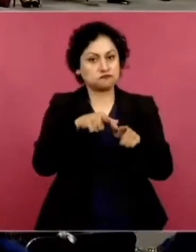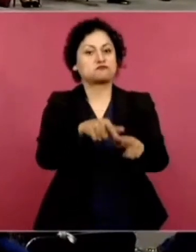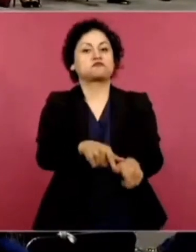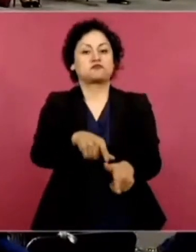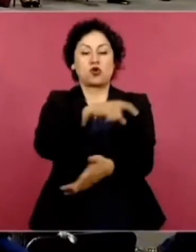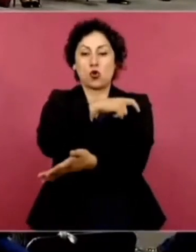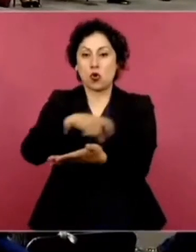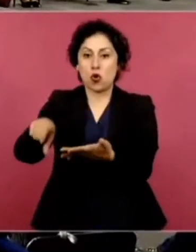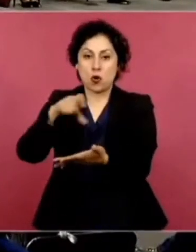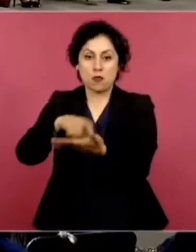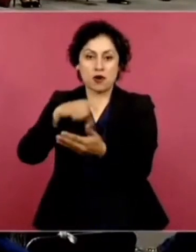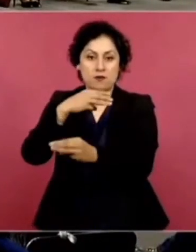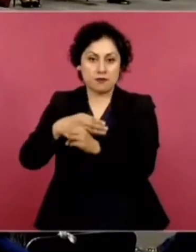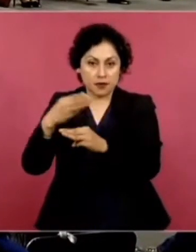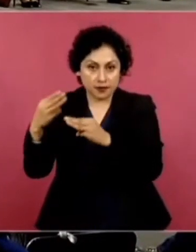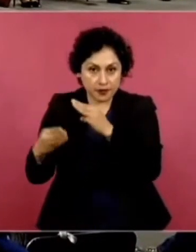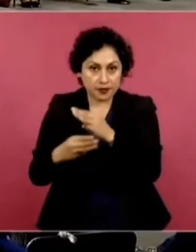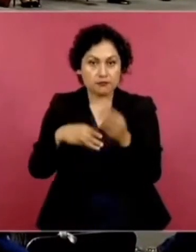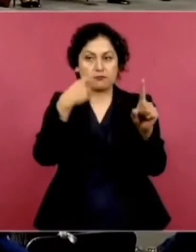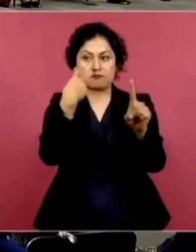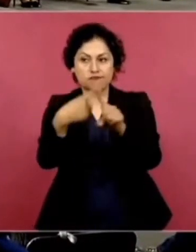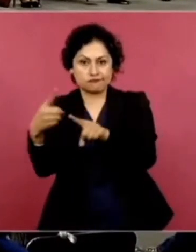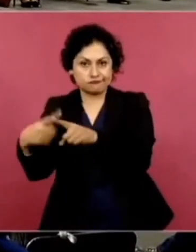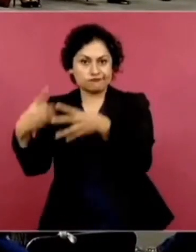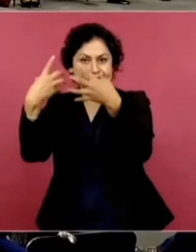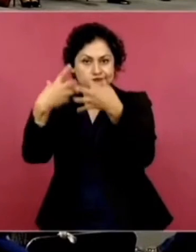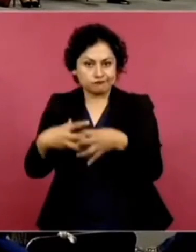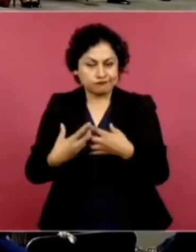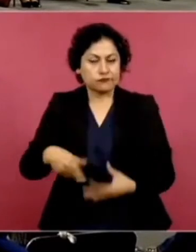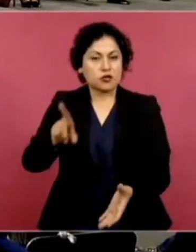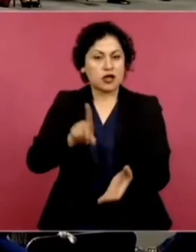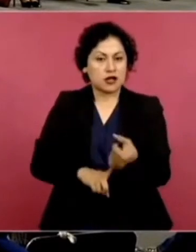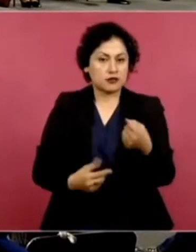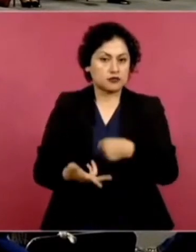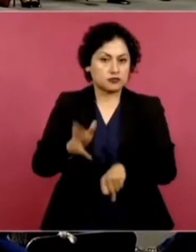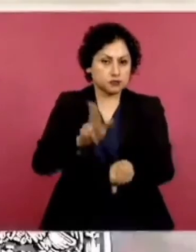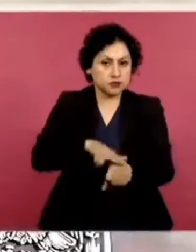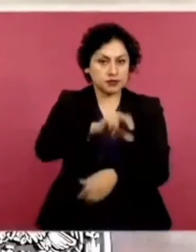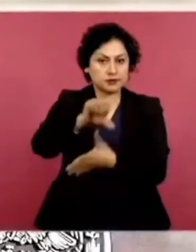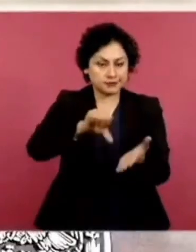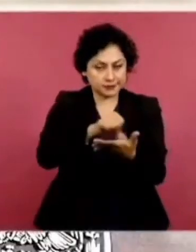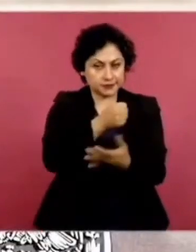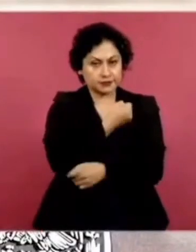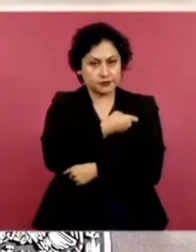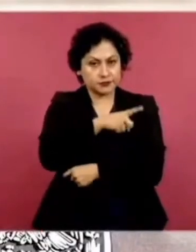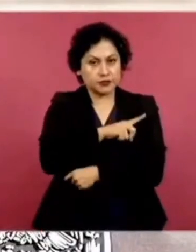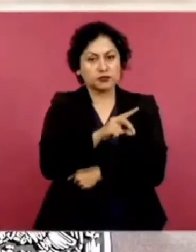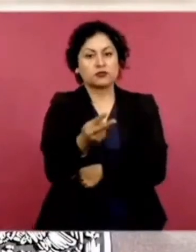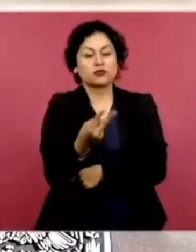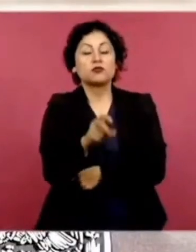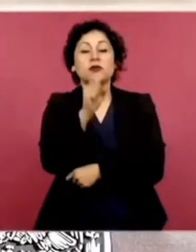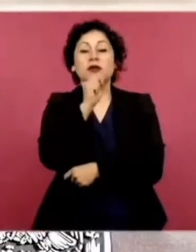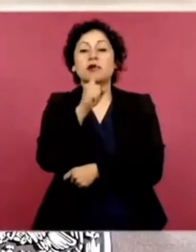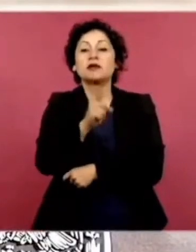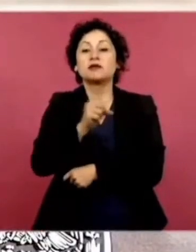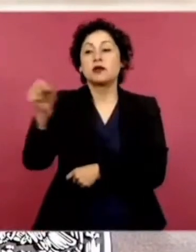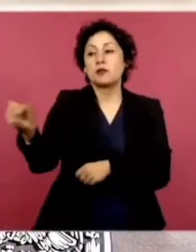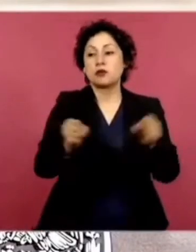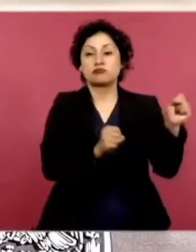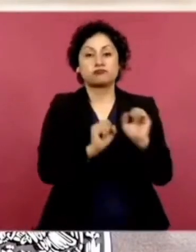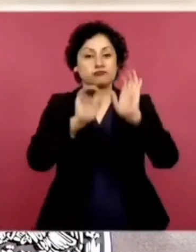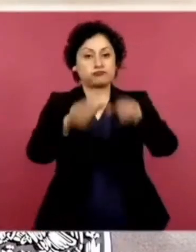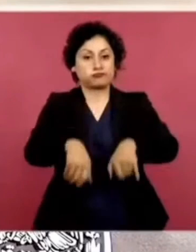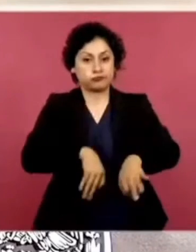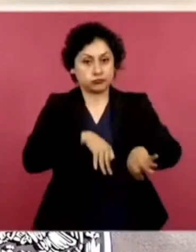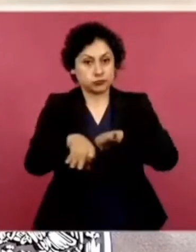equipo médico, con las basificaciones, con completar las plantillas y garantizar el abasto oportuno y en un mismo